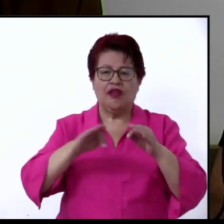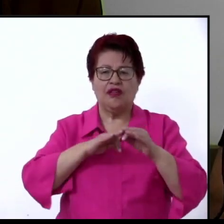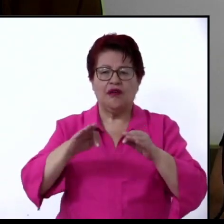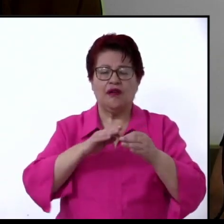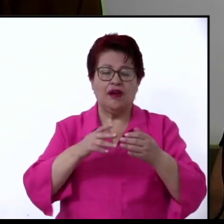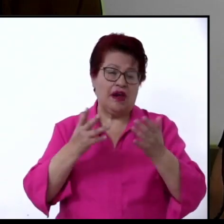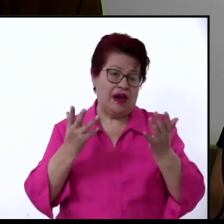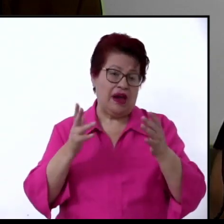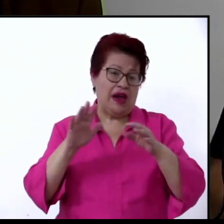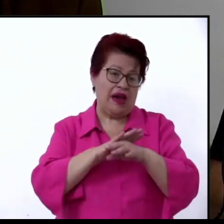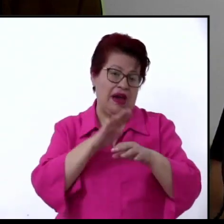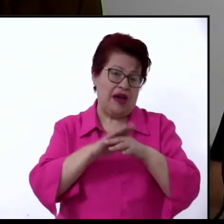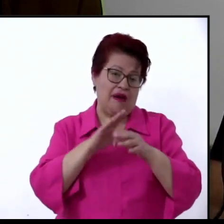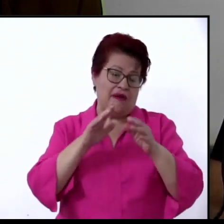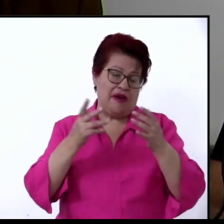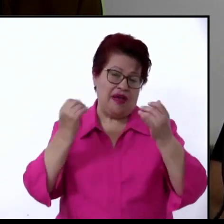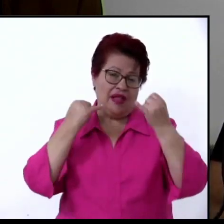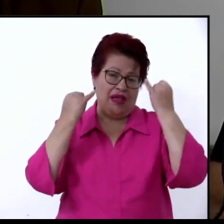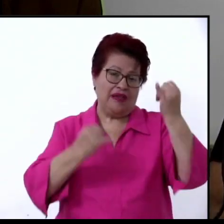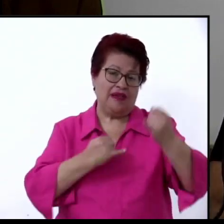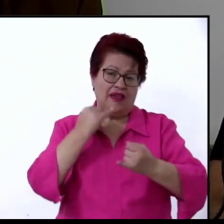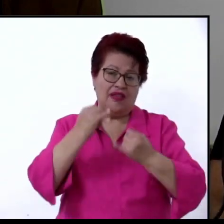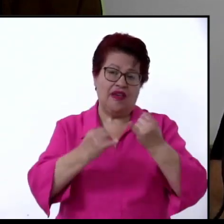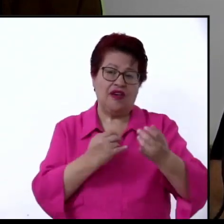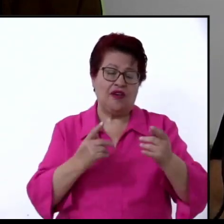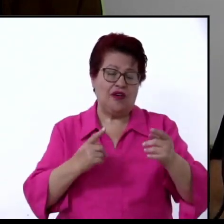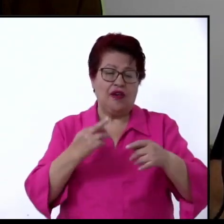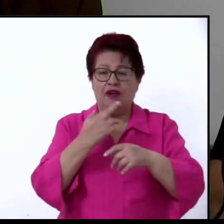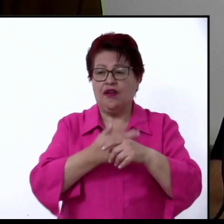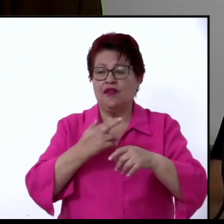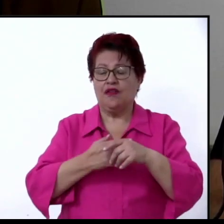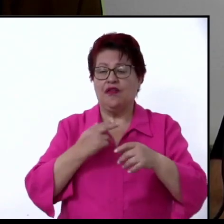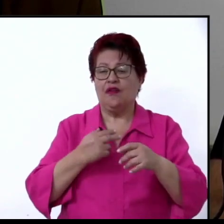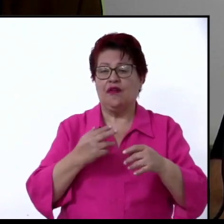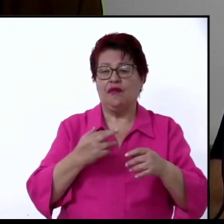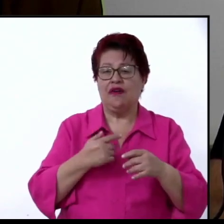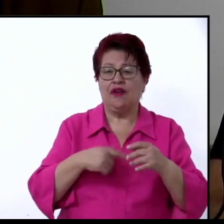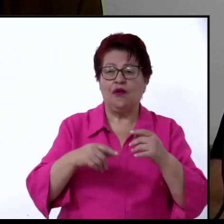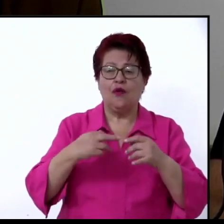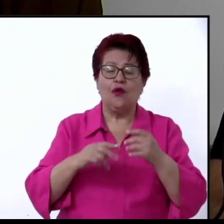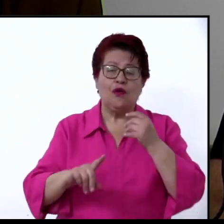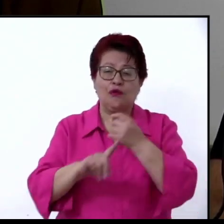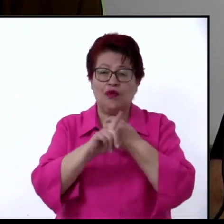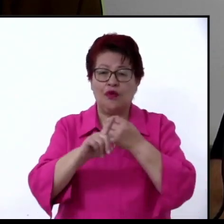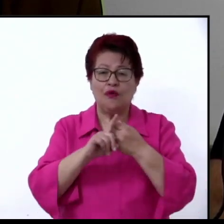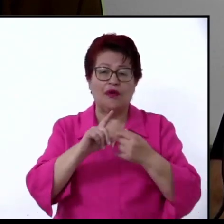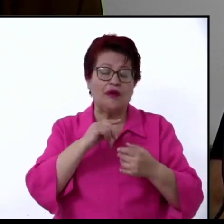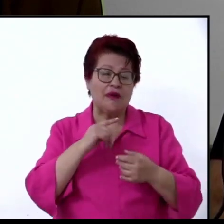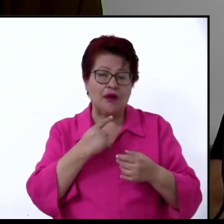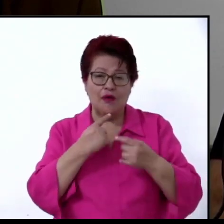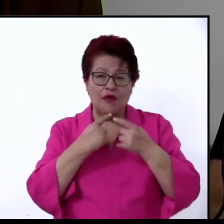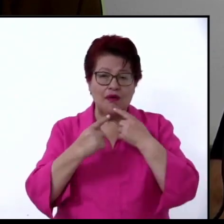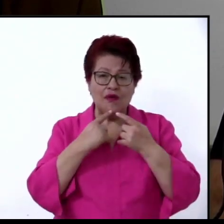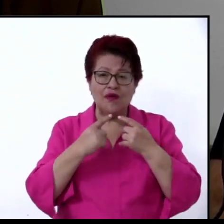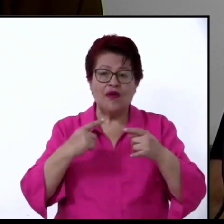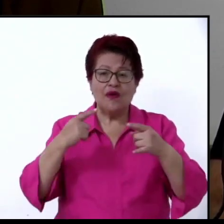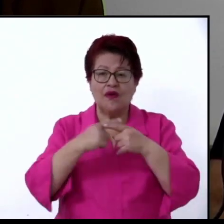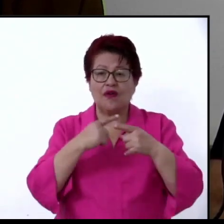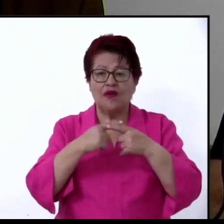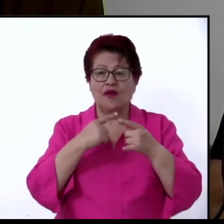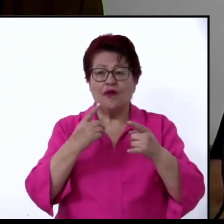paradigmas. El tener hoy la posibilidad de resolver un conflicto en 31 días, claro que cambia contra